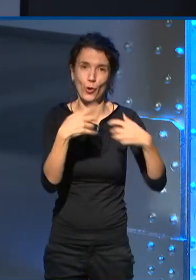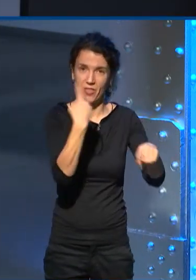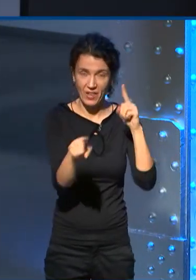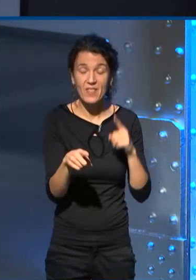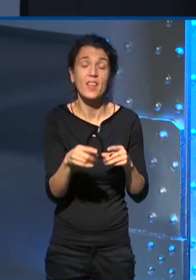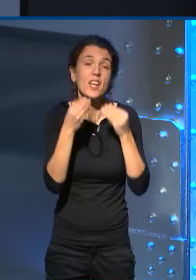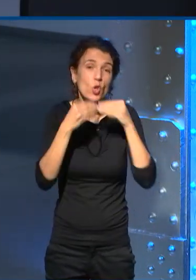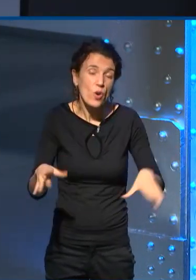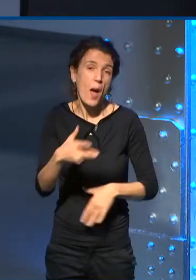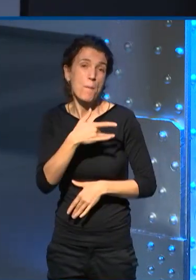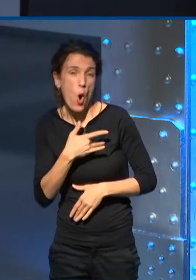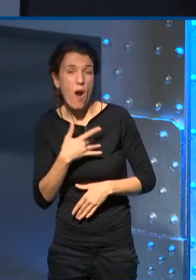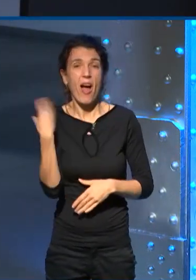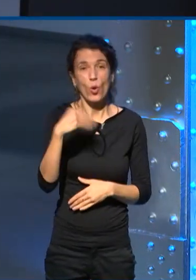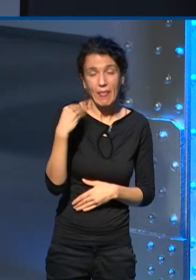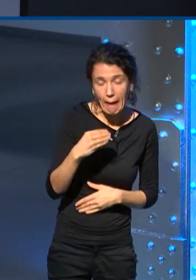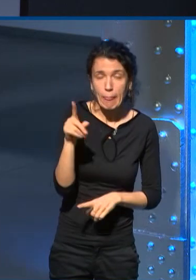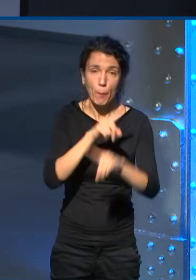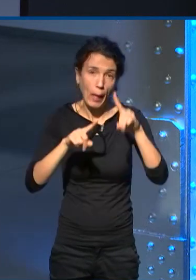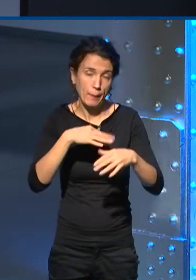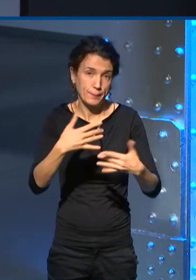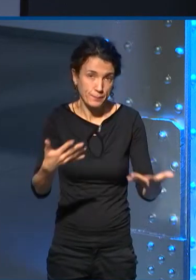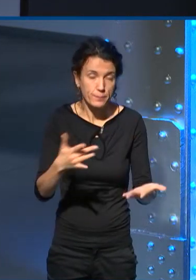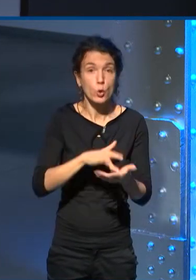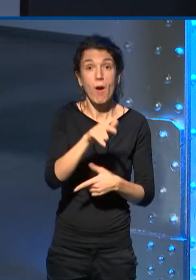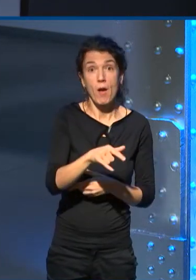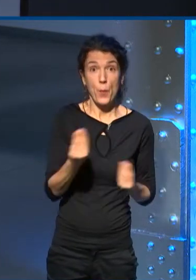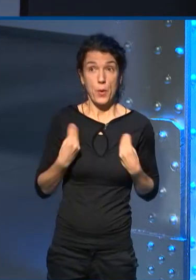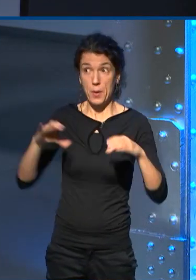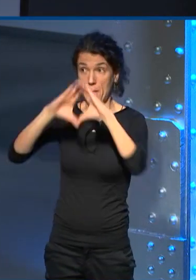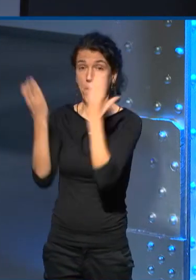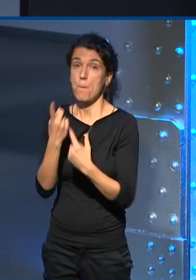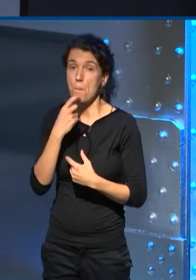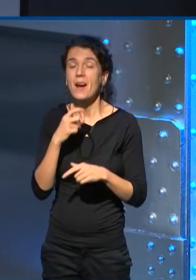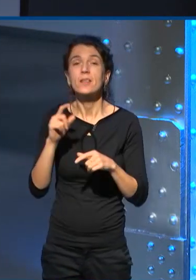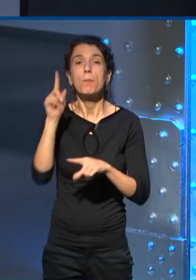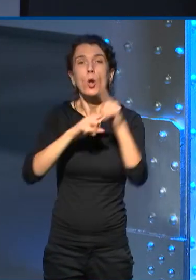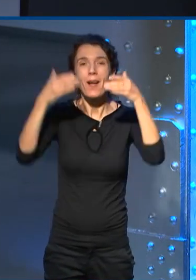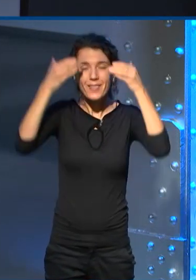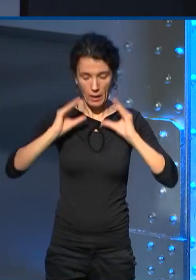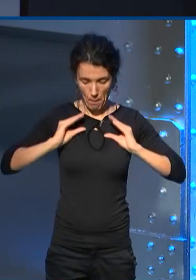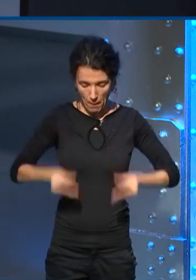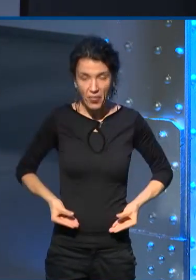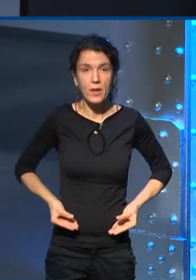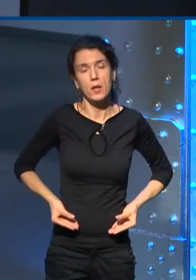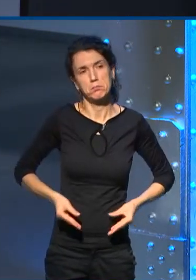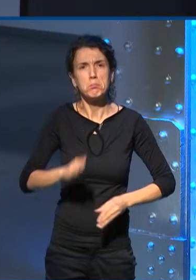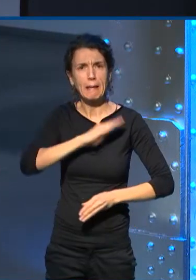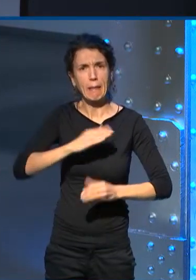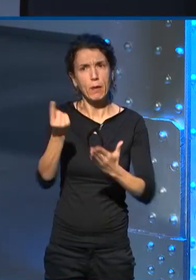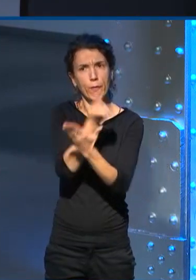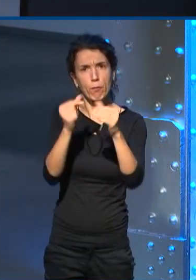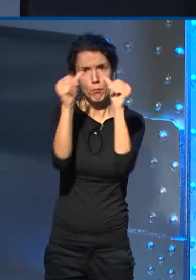adolescentes que tiene sus problemas y tal. Para vivir en Marte, pues tenemos el tema del traje espacial. Este traje espacial está bastante bien